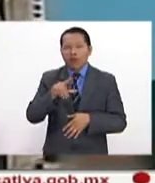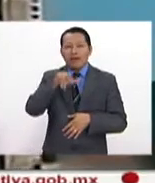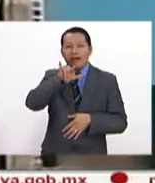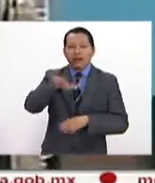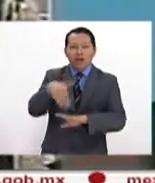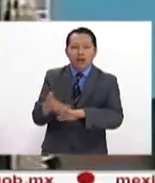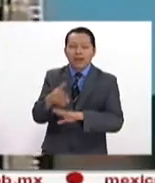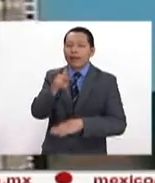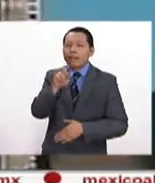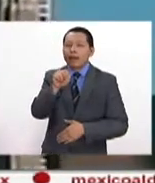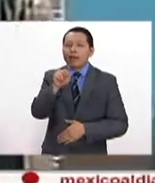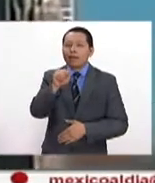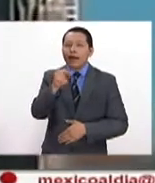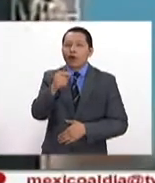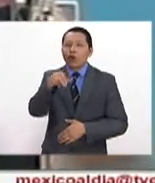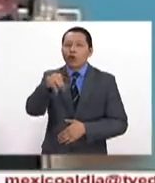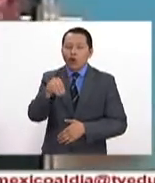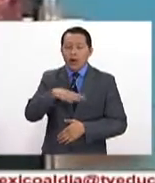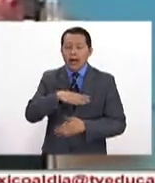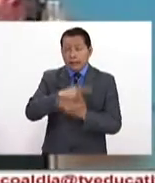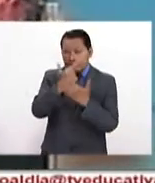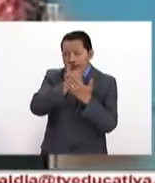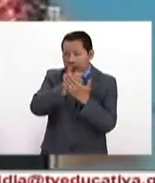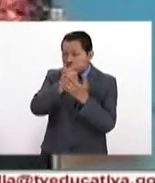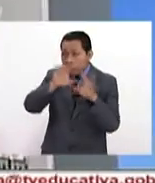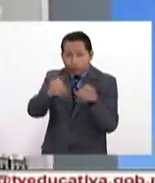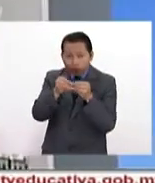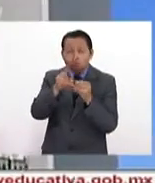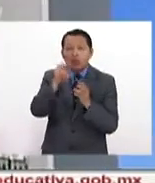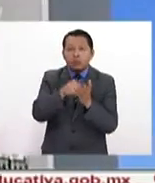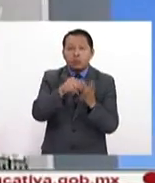con cifras oficiales, el número de víctimas fue de